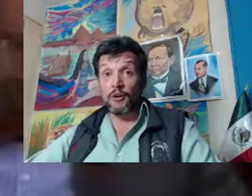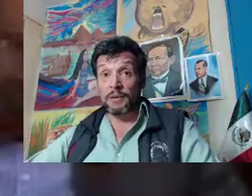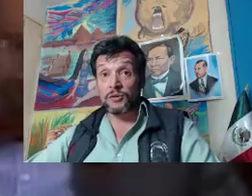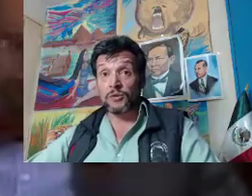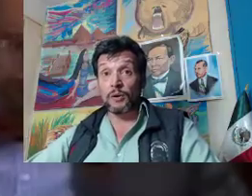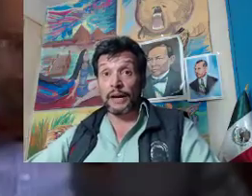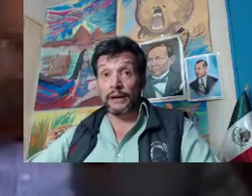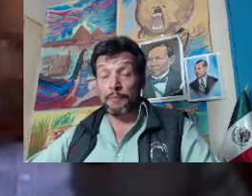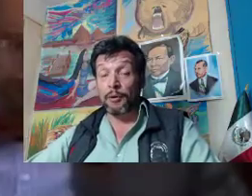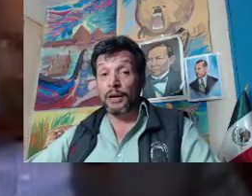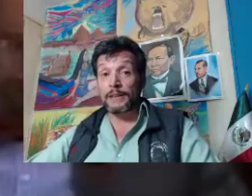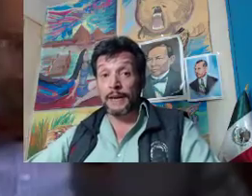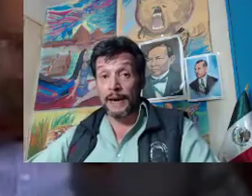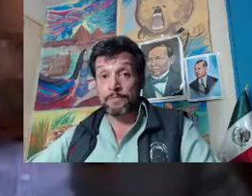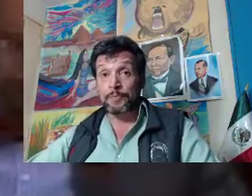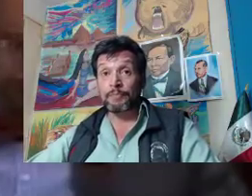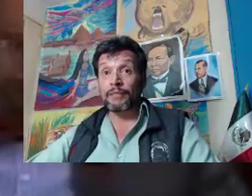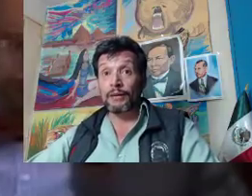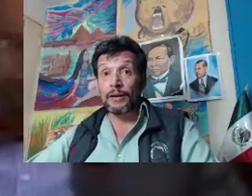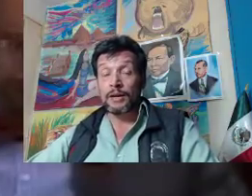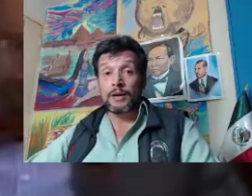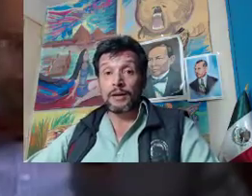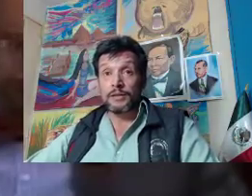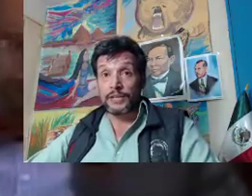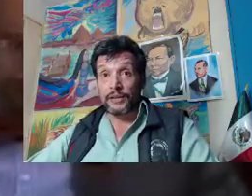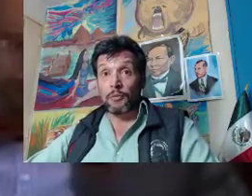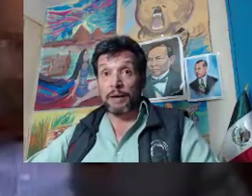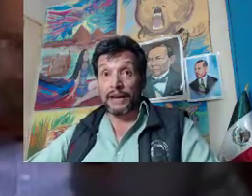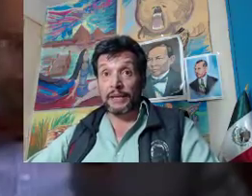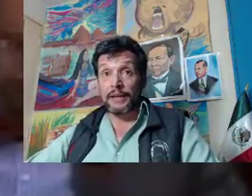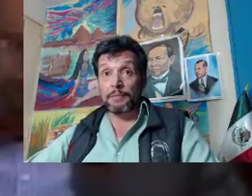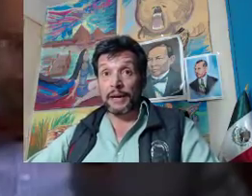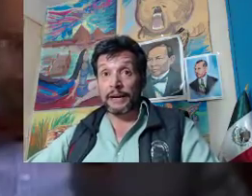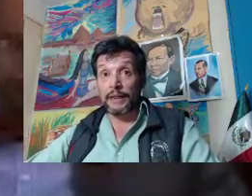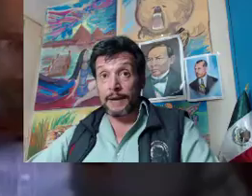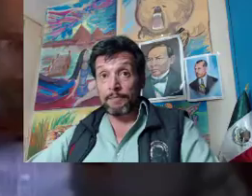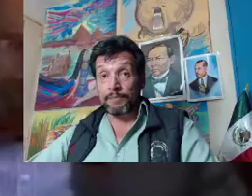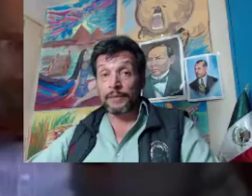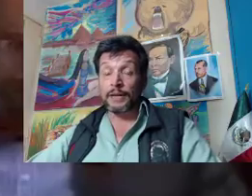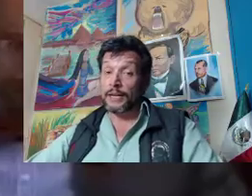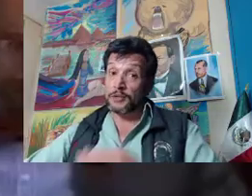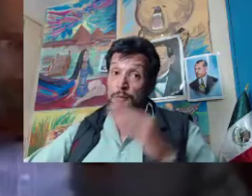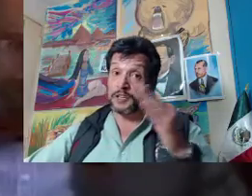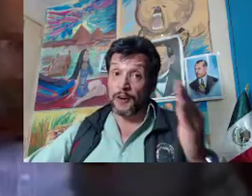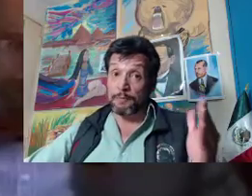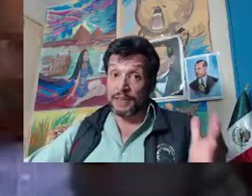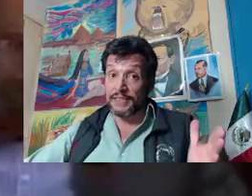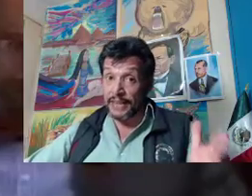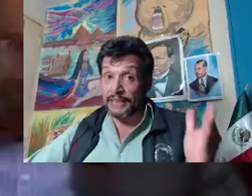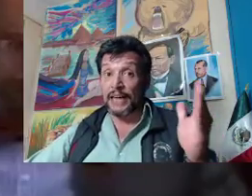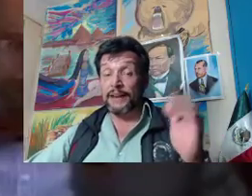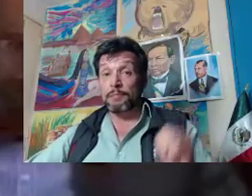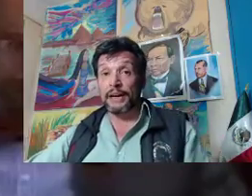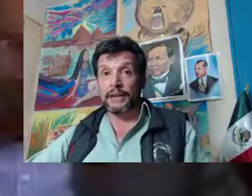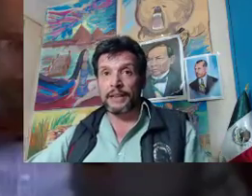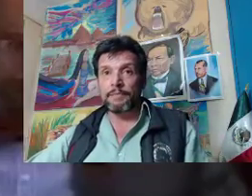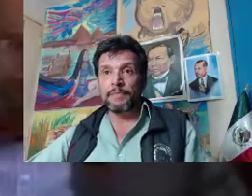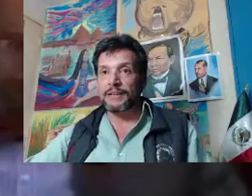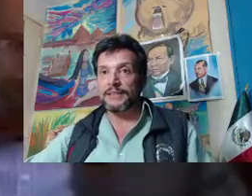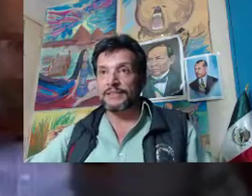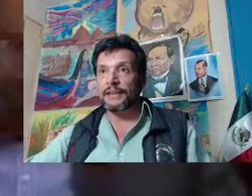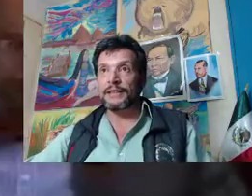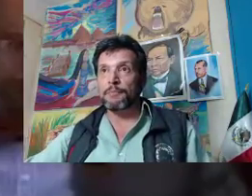Ella sí comenzó su carrera política siendo parte del PRD, que después fue presidenta del